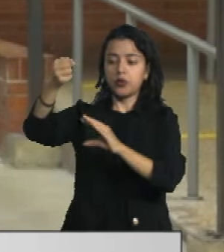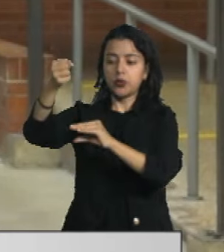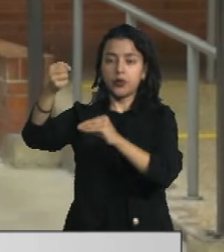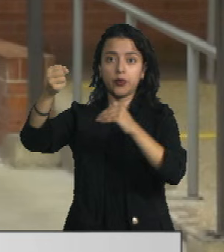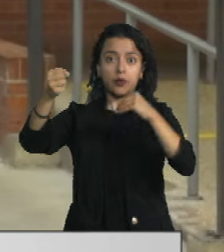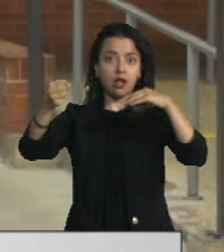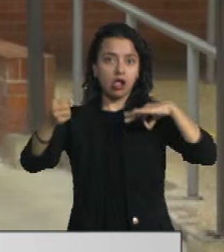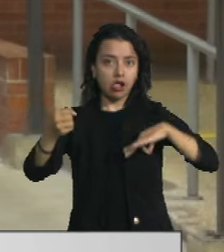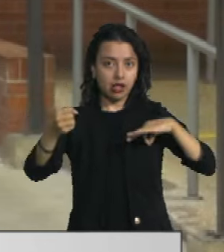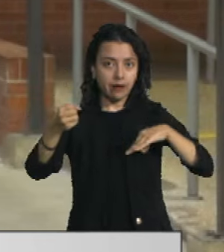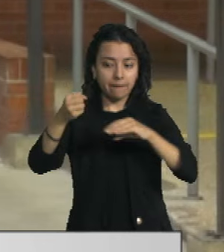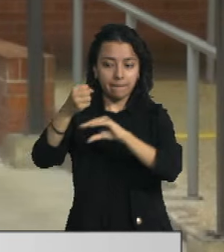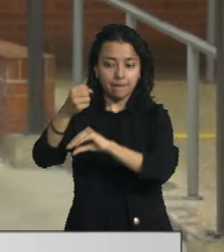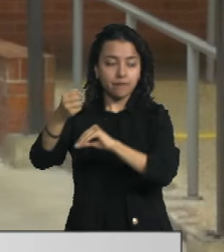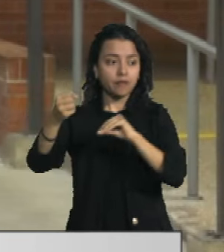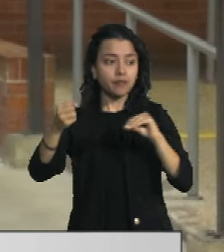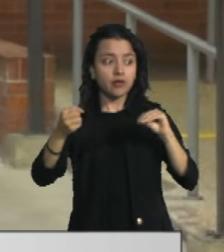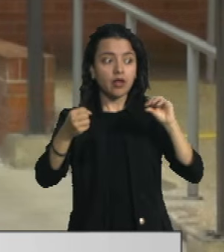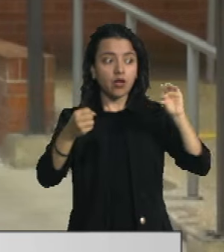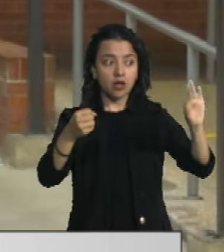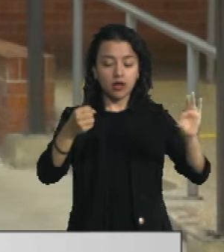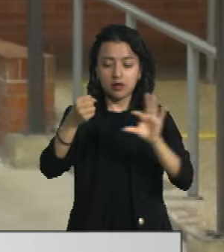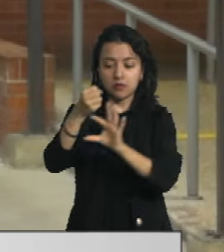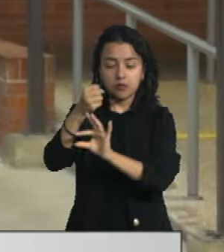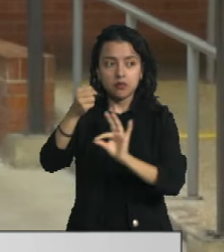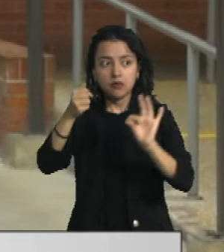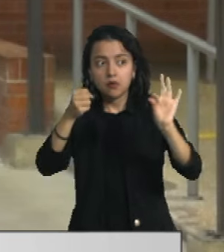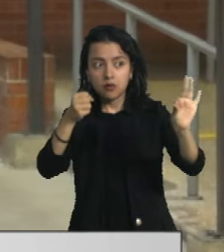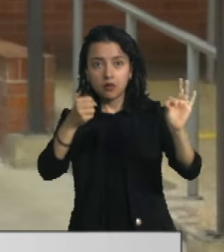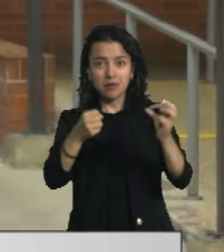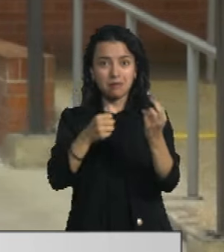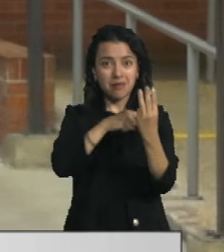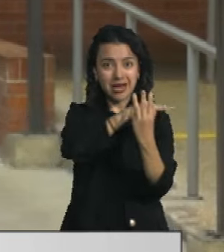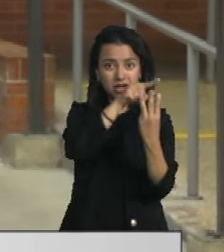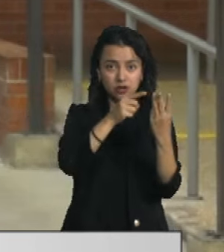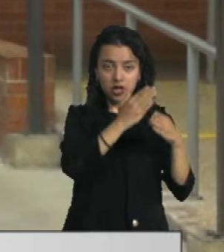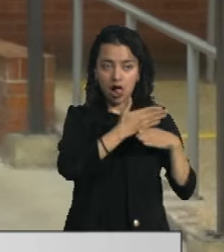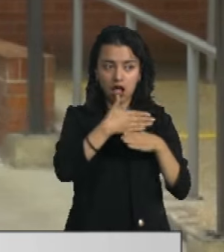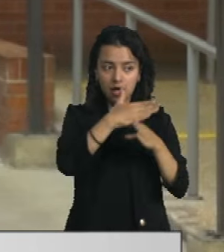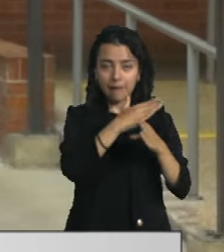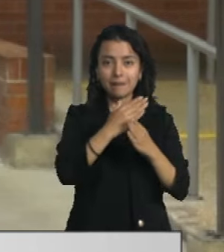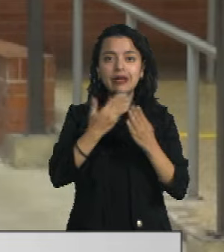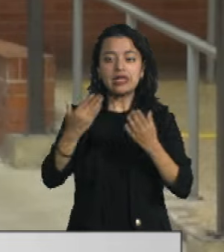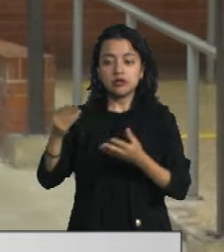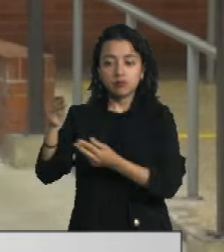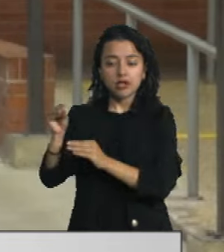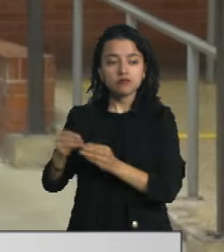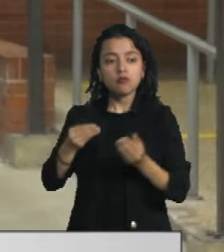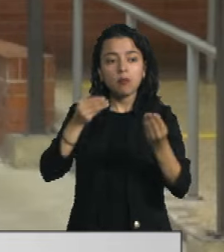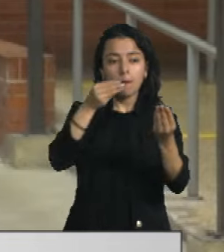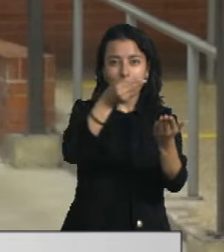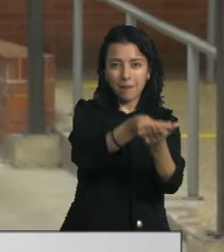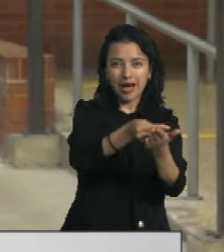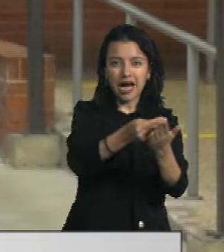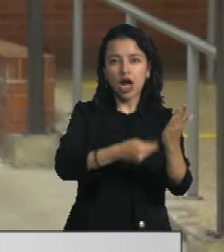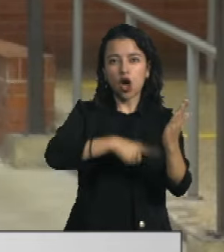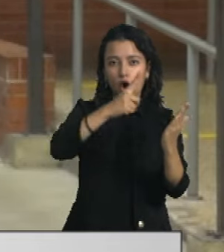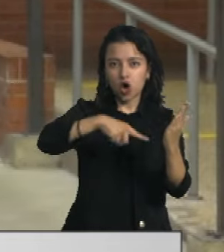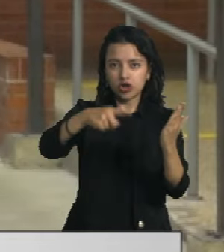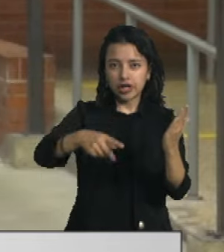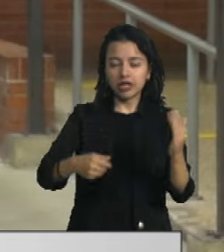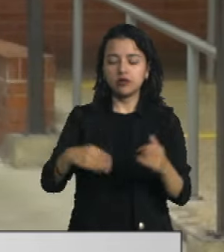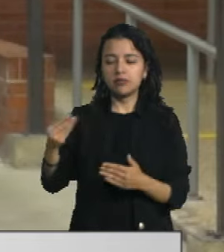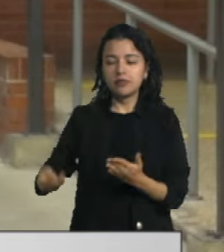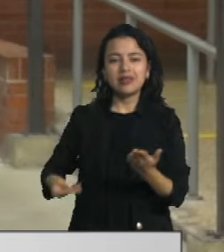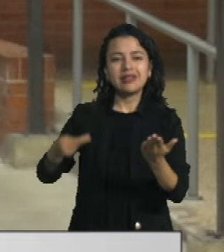de estas tres personas. Noticentro 1 CMI desde temprano aquí en los juzgados de Paloquemao, donde también habló el abogado